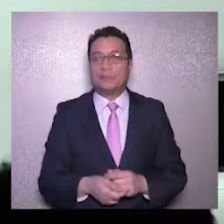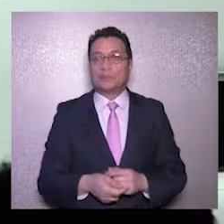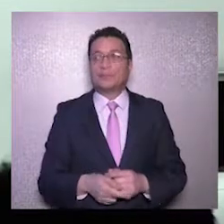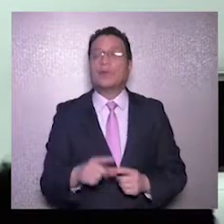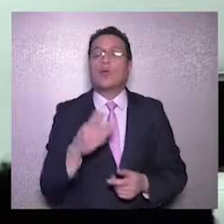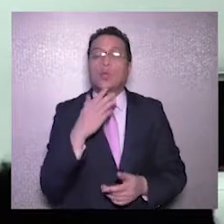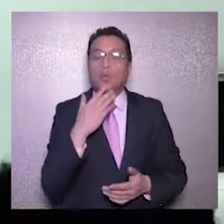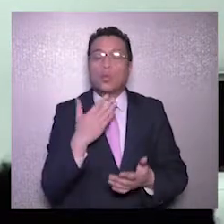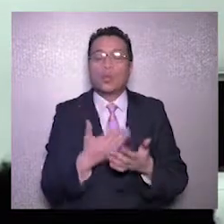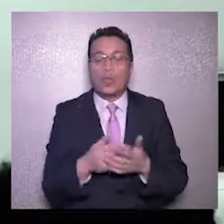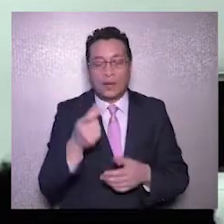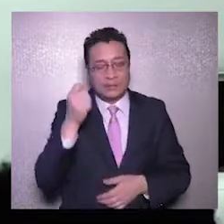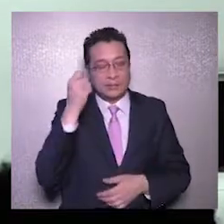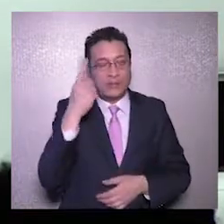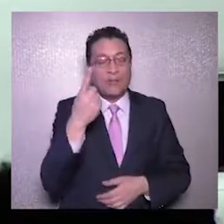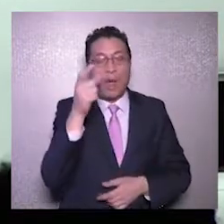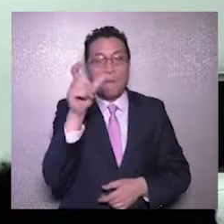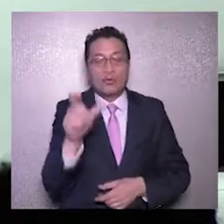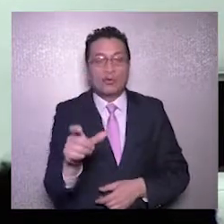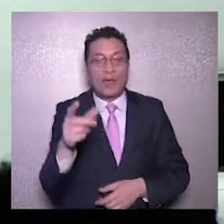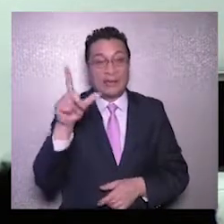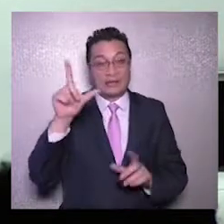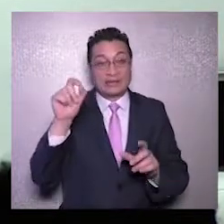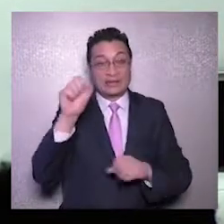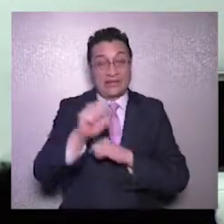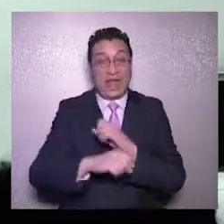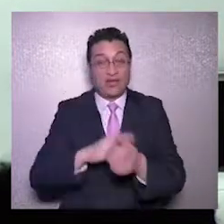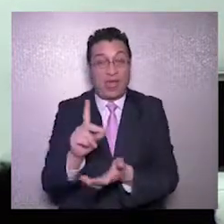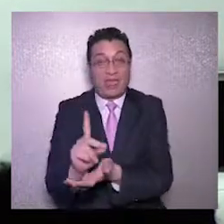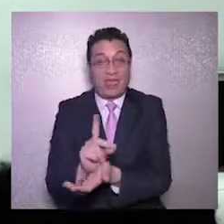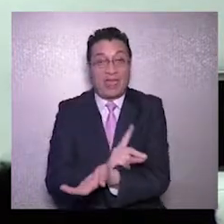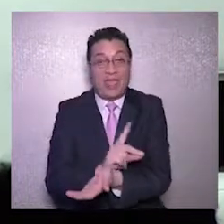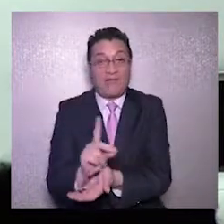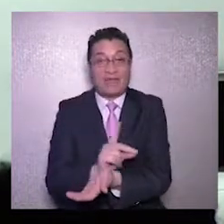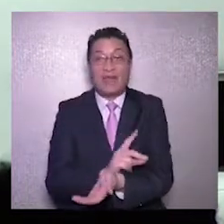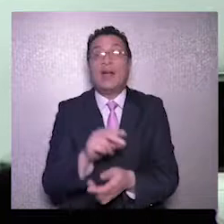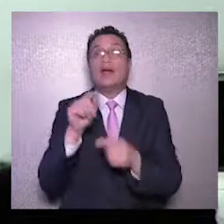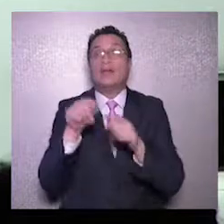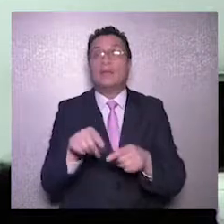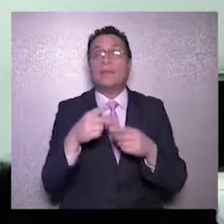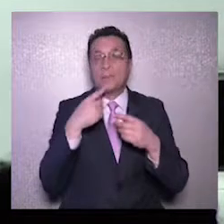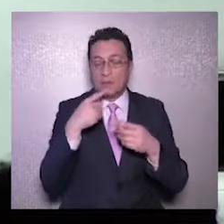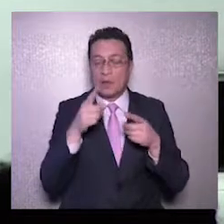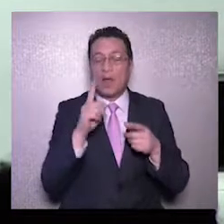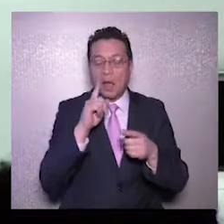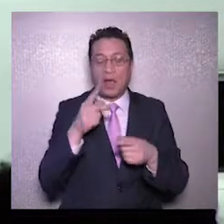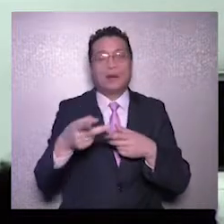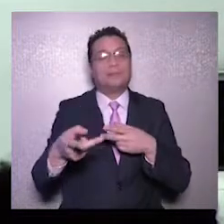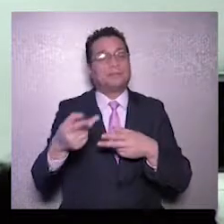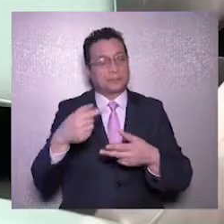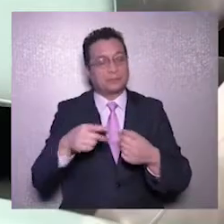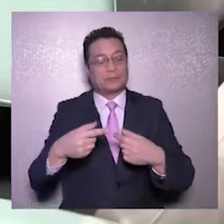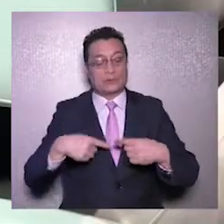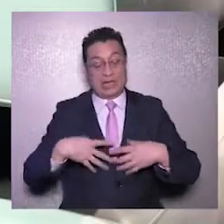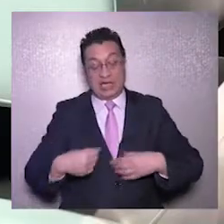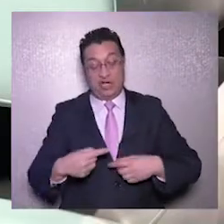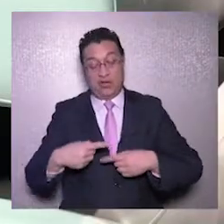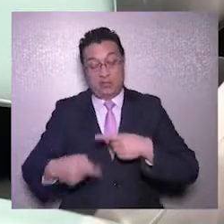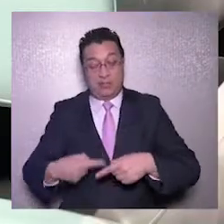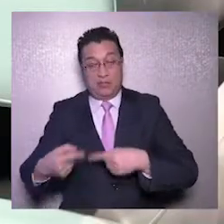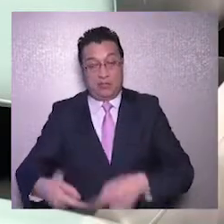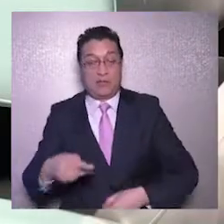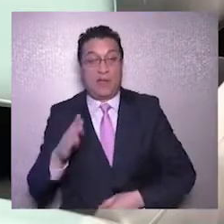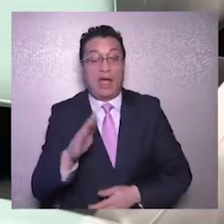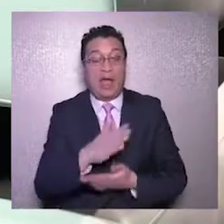Cuando sabemos que una persona de 70 años es diabética, tenemos que suponer de que su herencia, sus hijos y sus nietos y sus